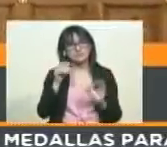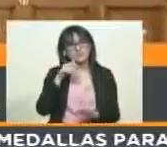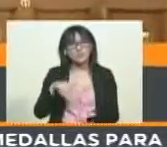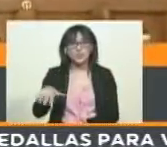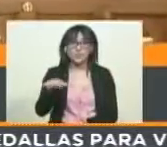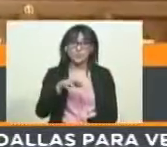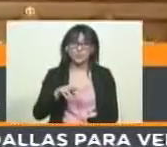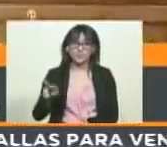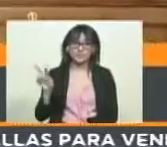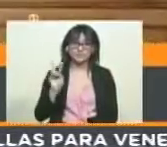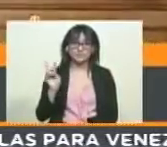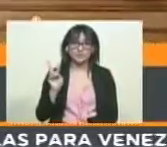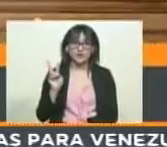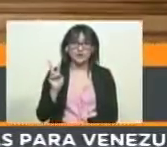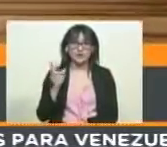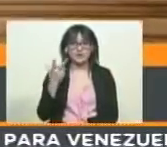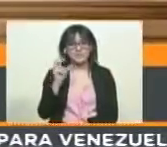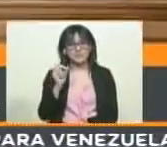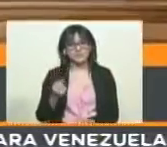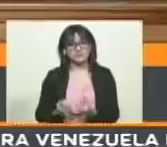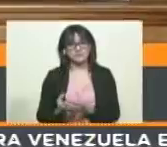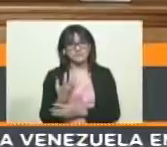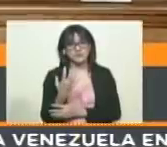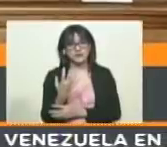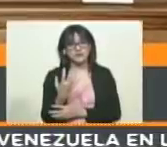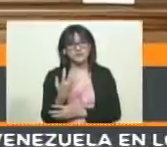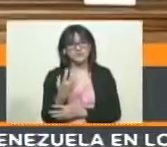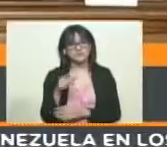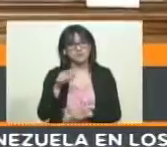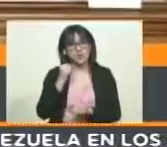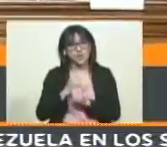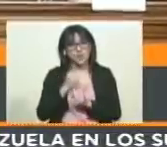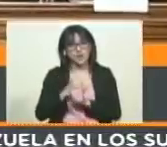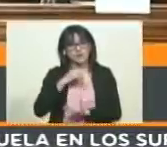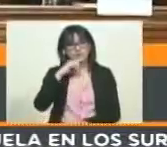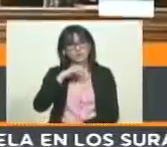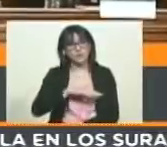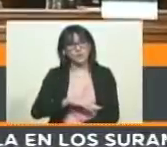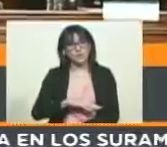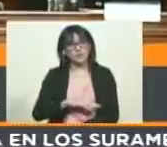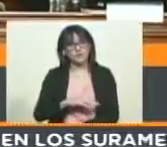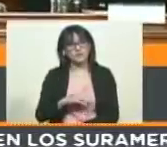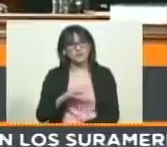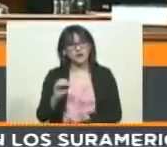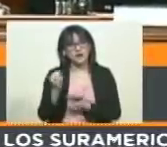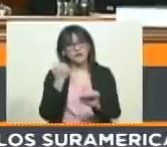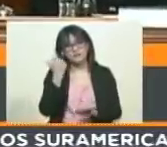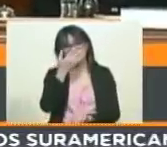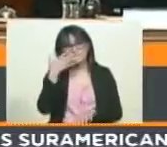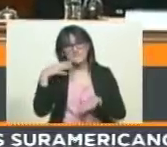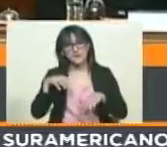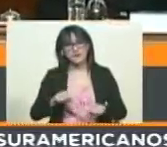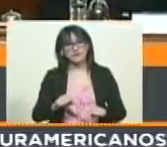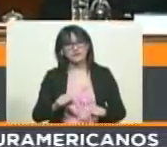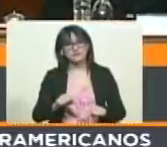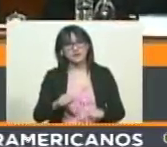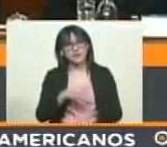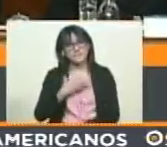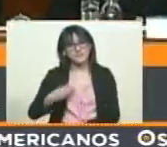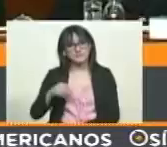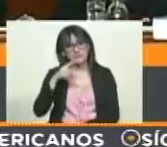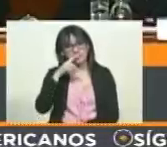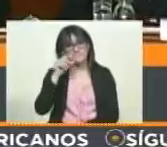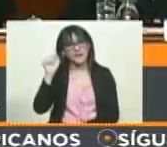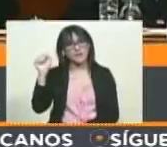de Venezuela el 20 de mayo. Fue una jornada histórica, antiimperialista. El presidente Nicolás